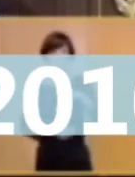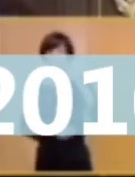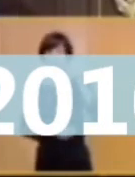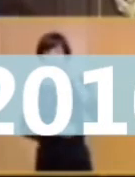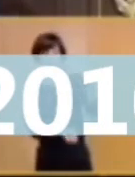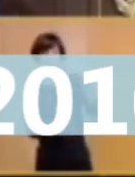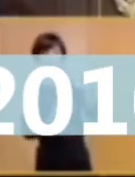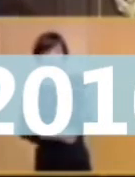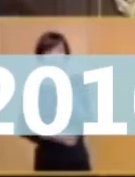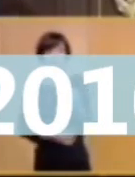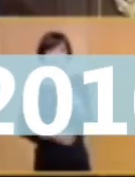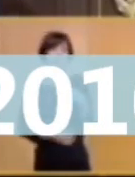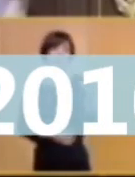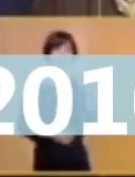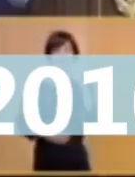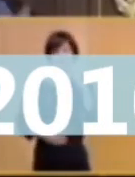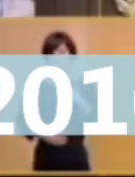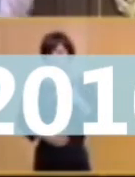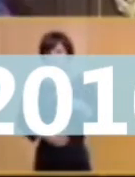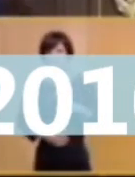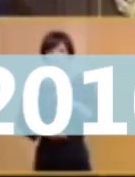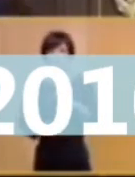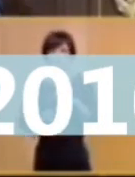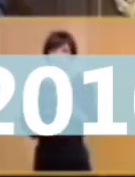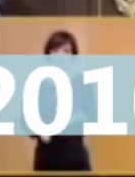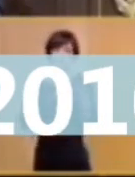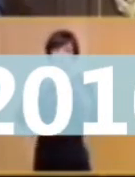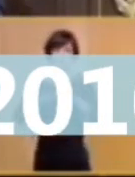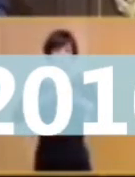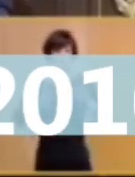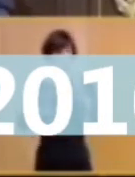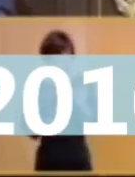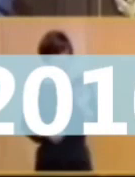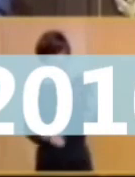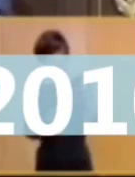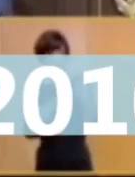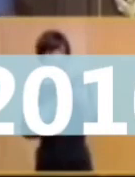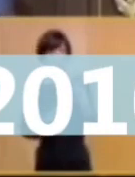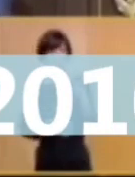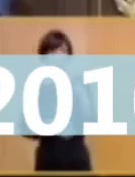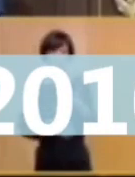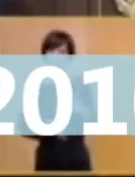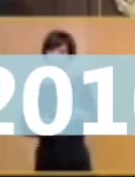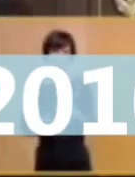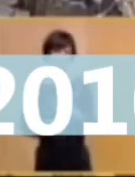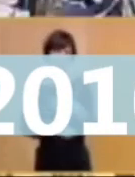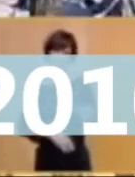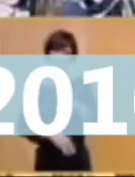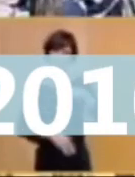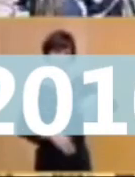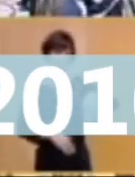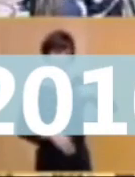desc usted subir los impuestos Lo acabamos de oír ahora va usted por muy mal camino señor